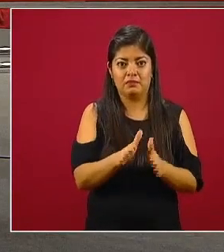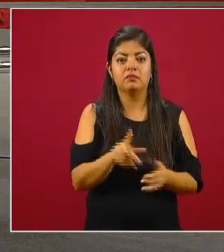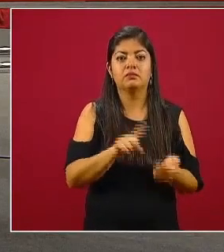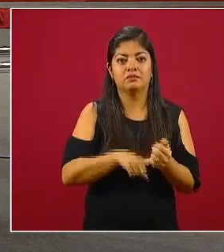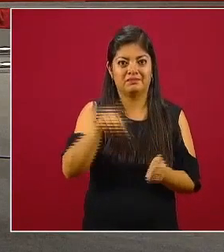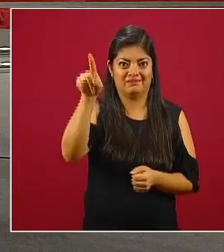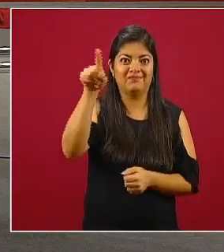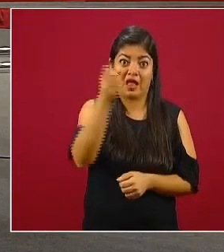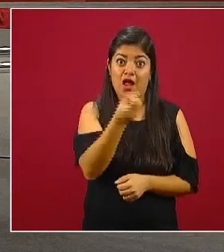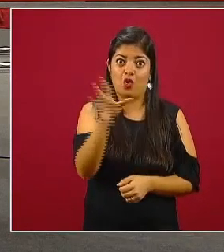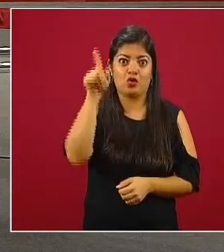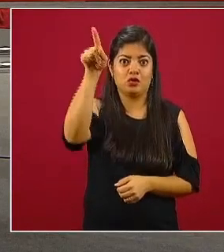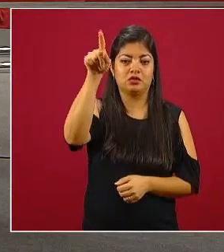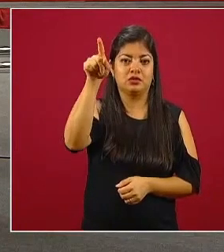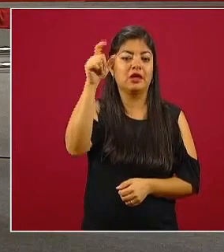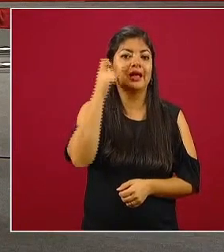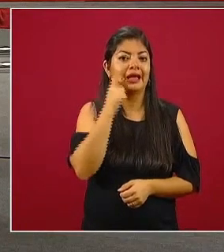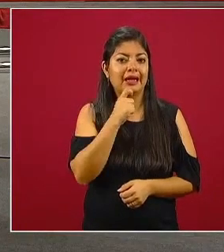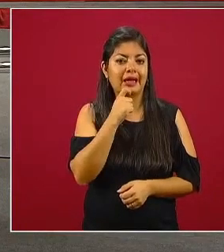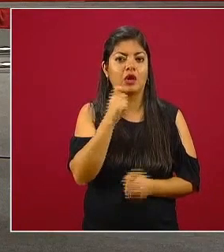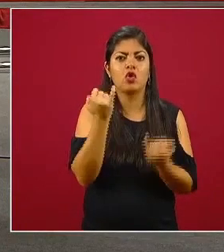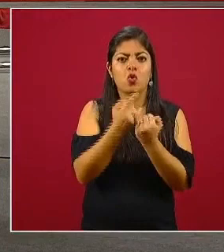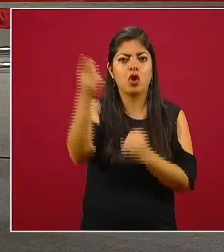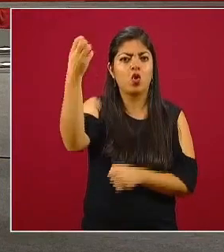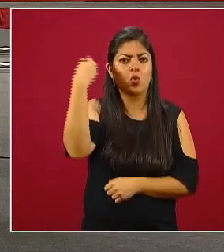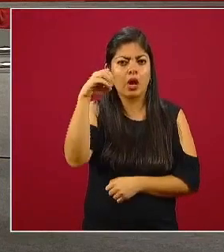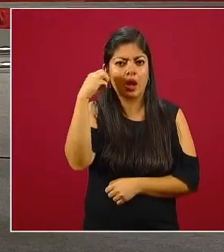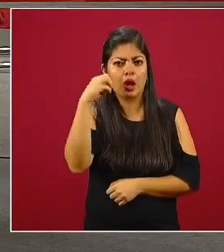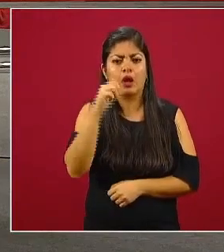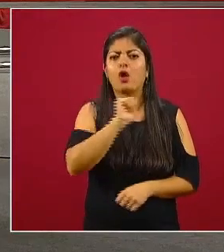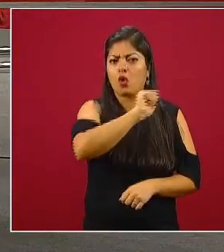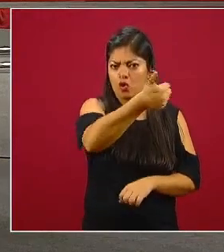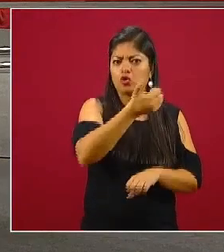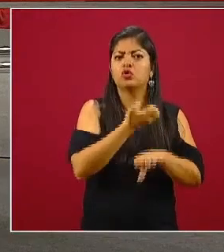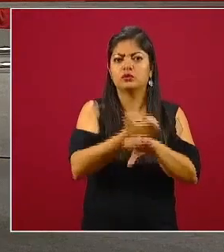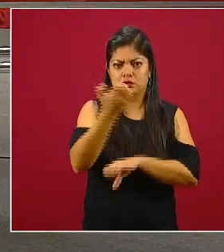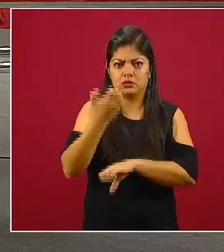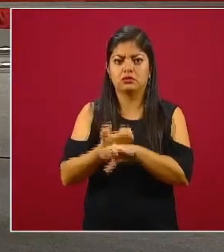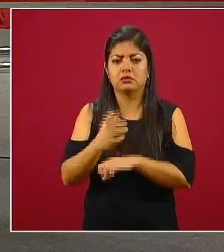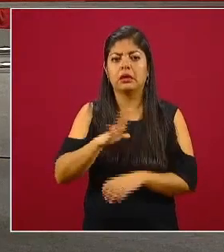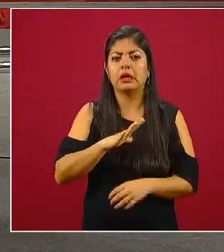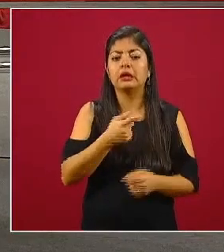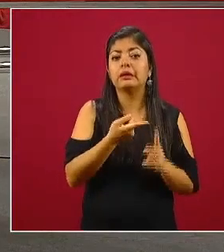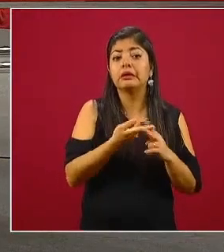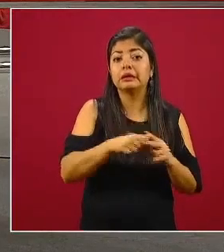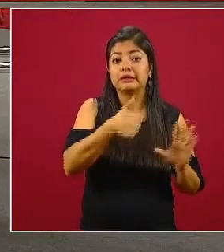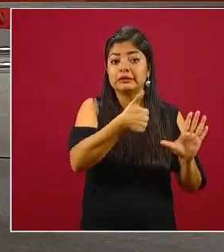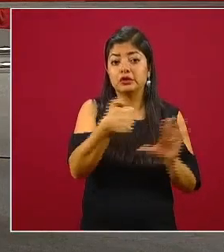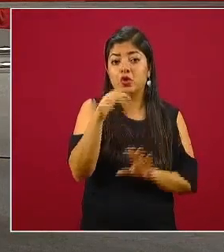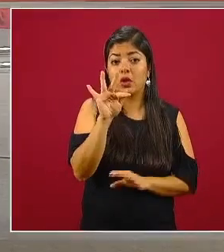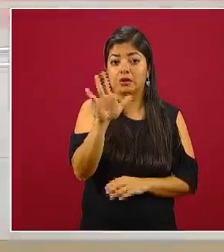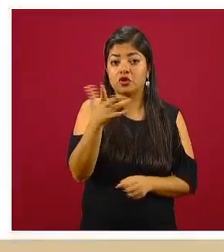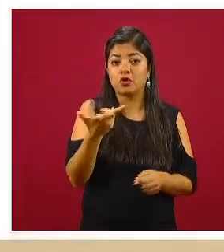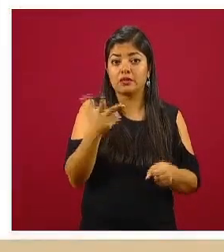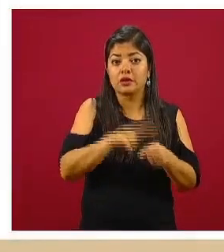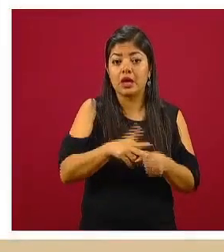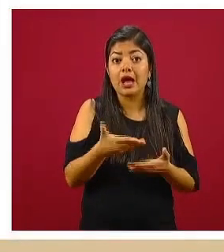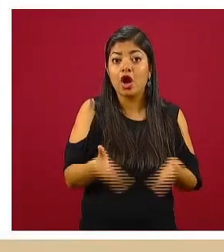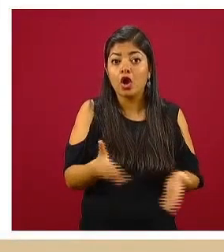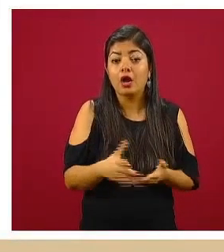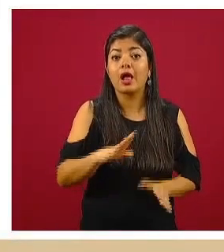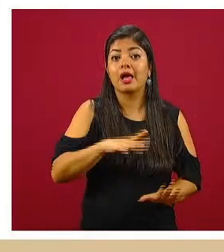en Guerrero y en Oaxaca algunas, y en otros estados. Empezamos con 645 hospitales, tenemos